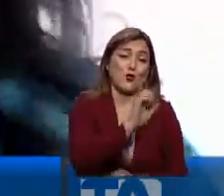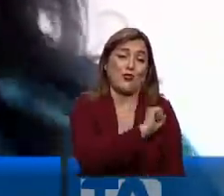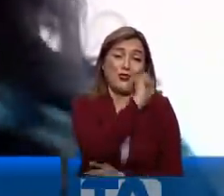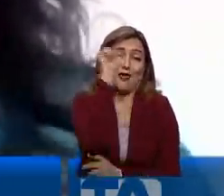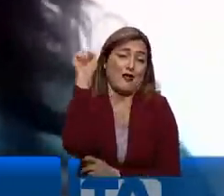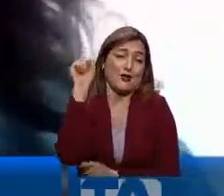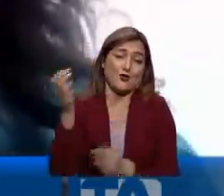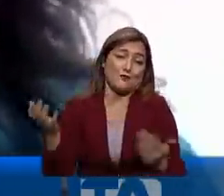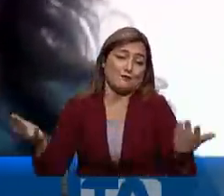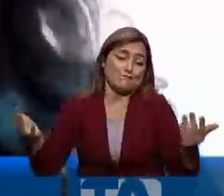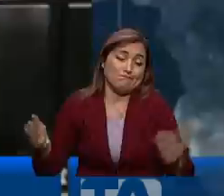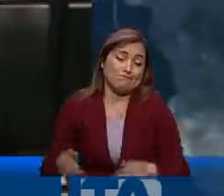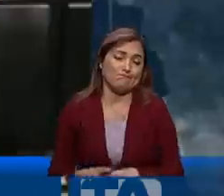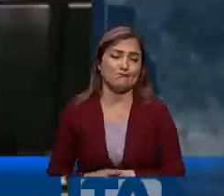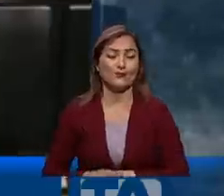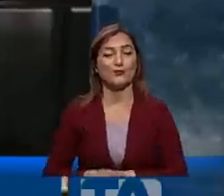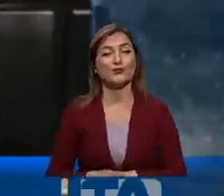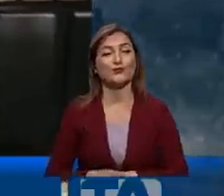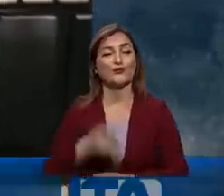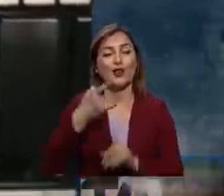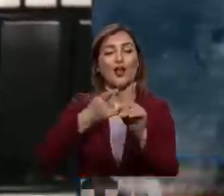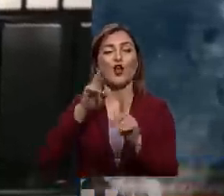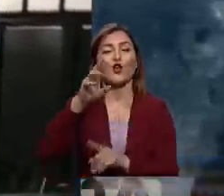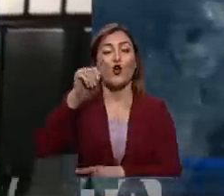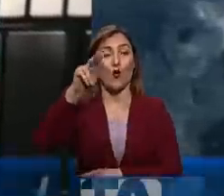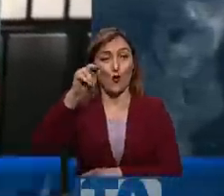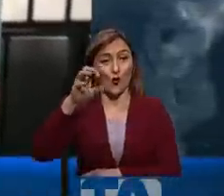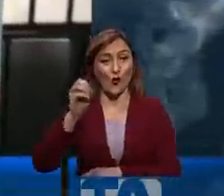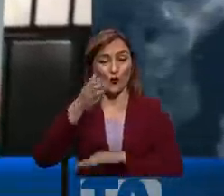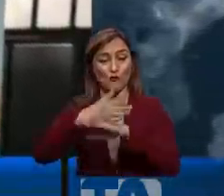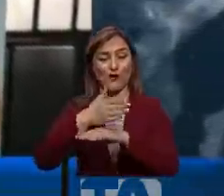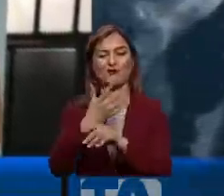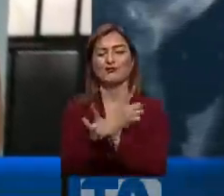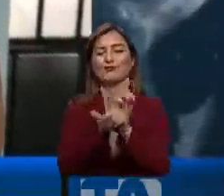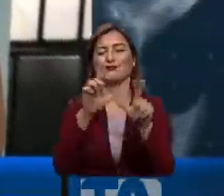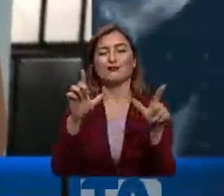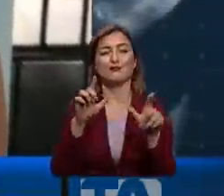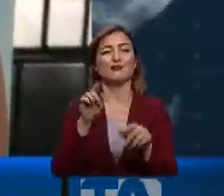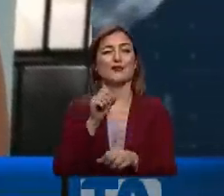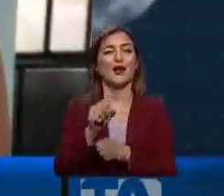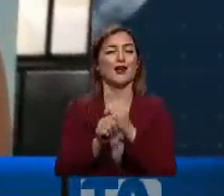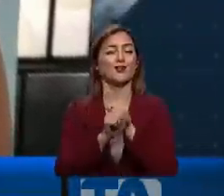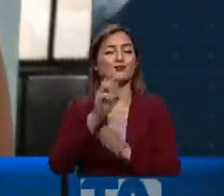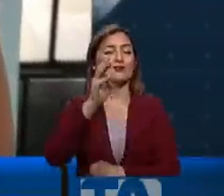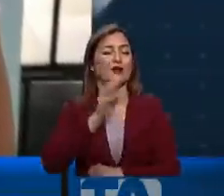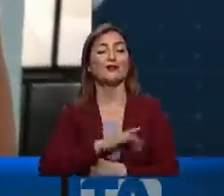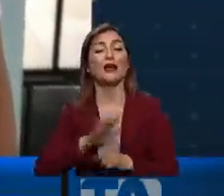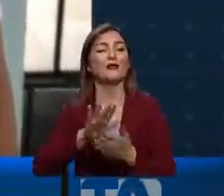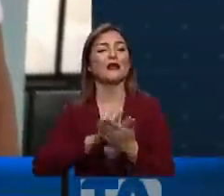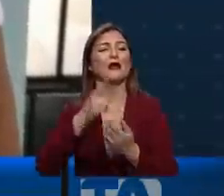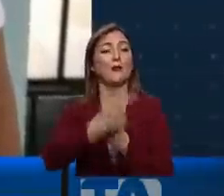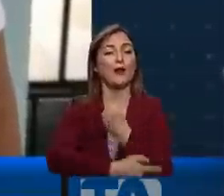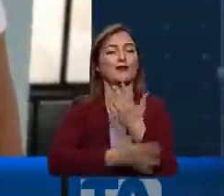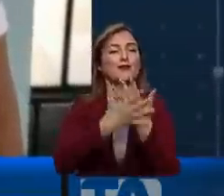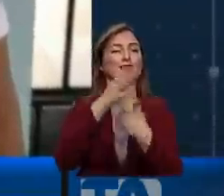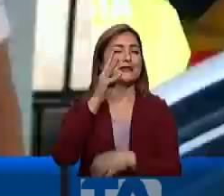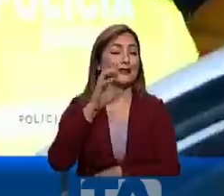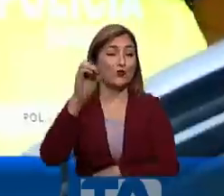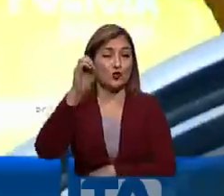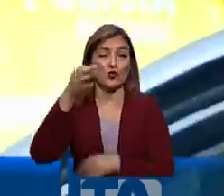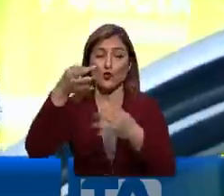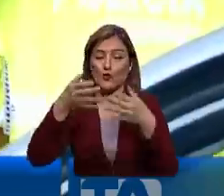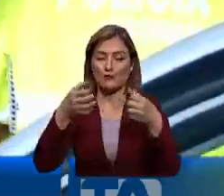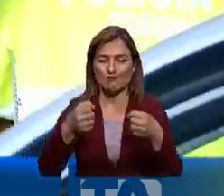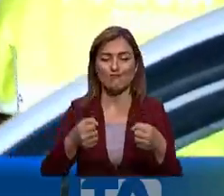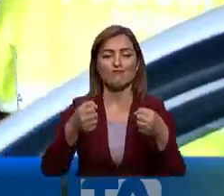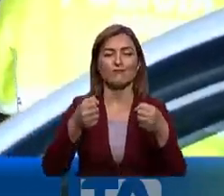que tiene el privado de libertad. Alias El Ronco recibió la prelibertad luego de cumplir el 60% de la pena que se le había establecido